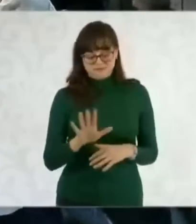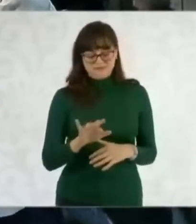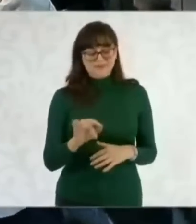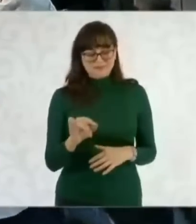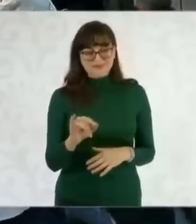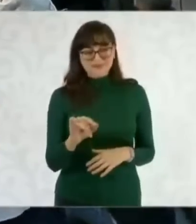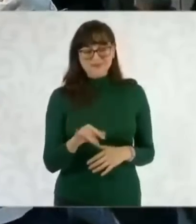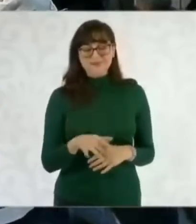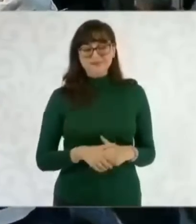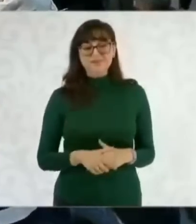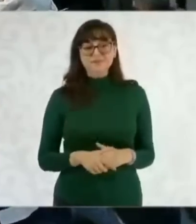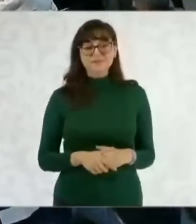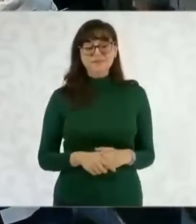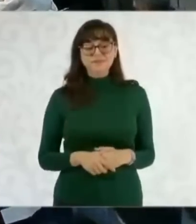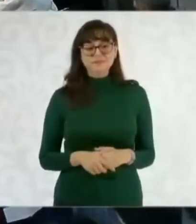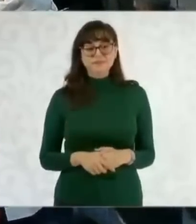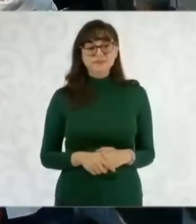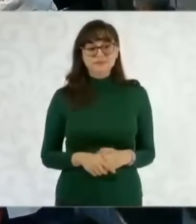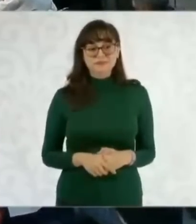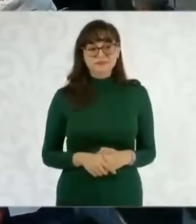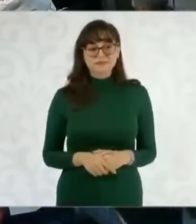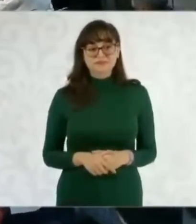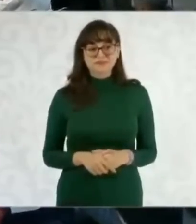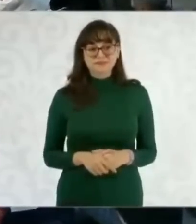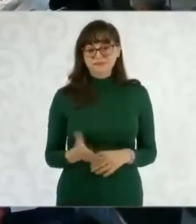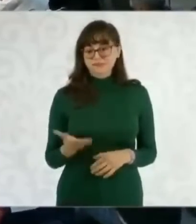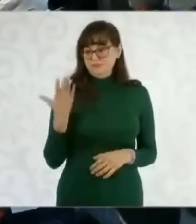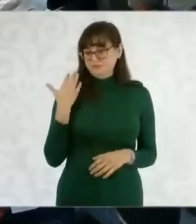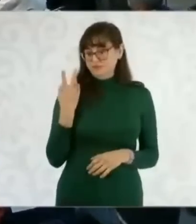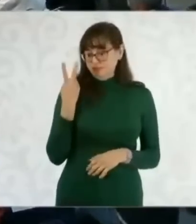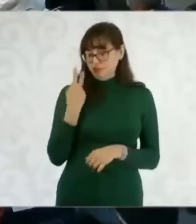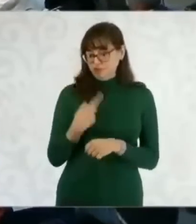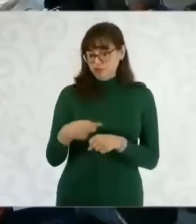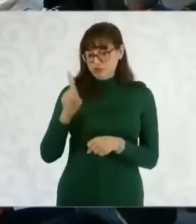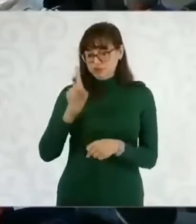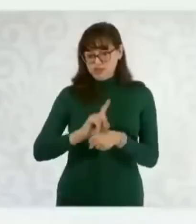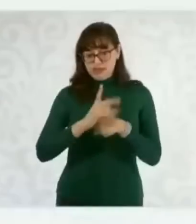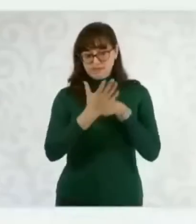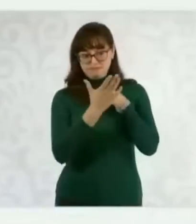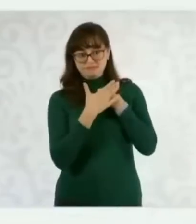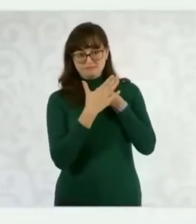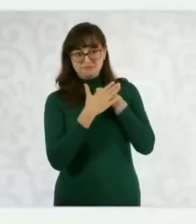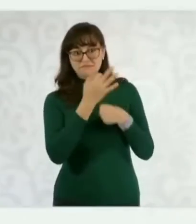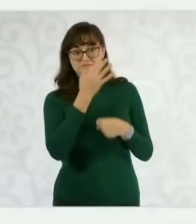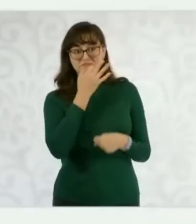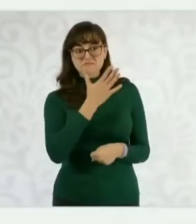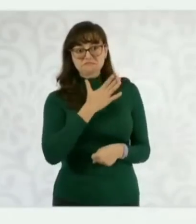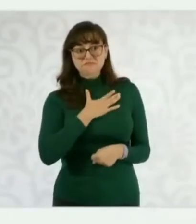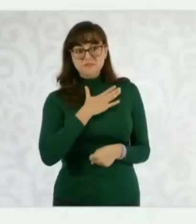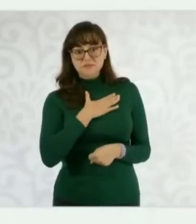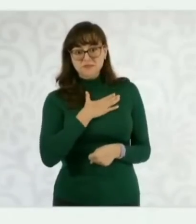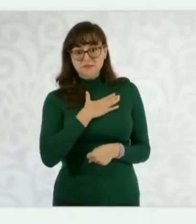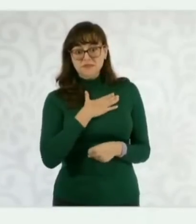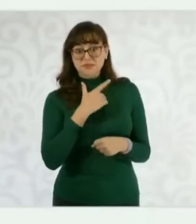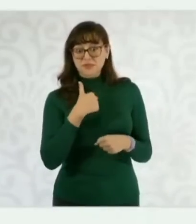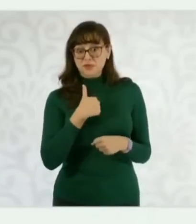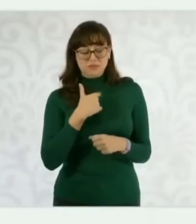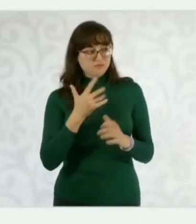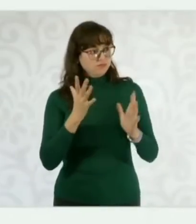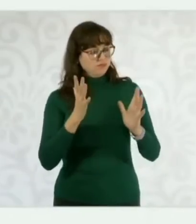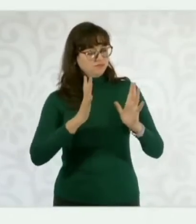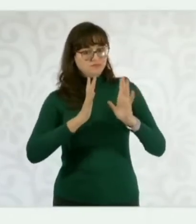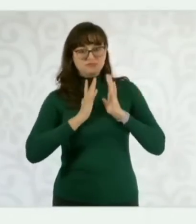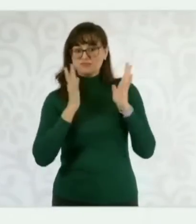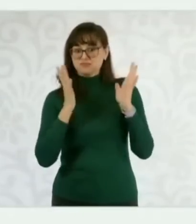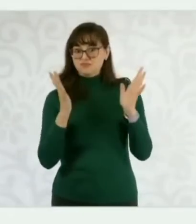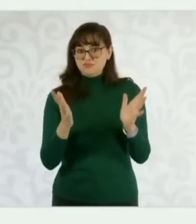agradecer porque nos llegó hace 2 días este comunicado. Fue sorpresivo porque no